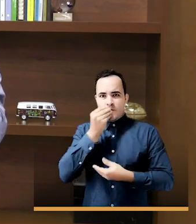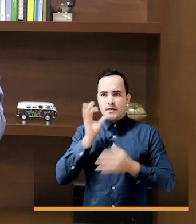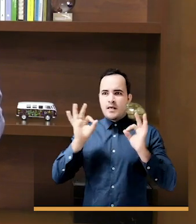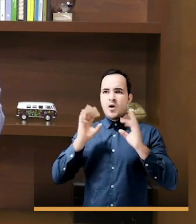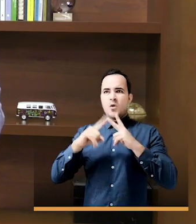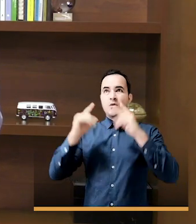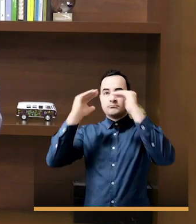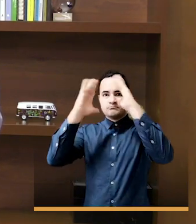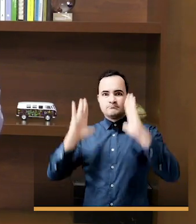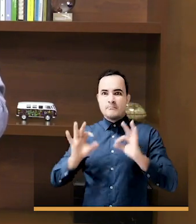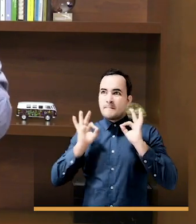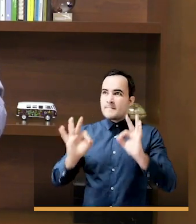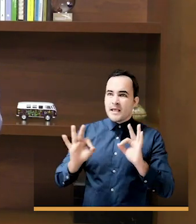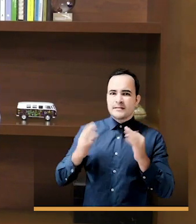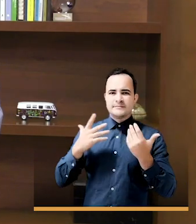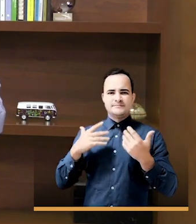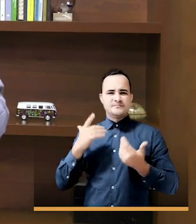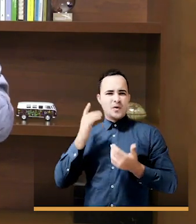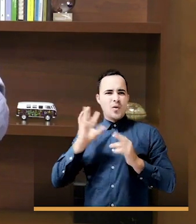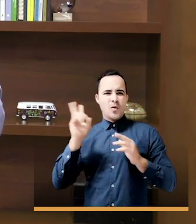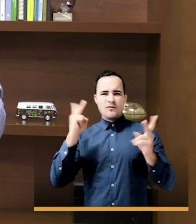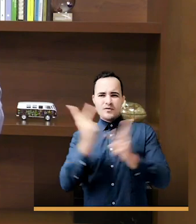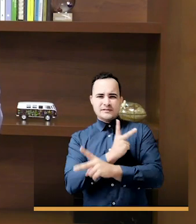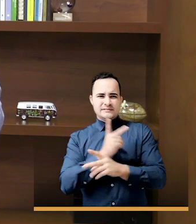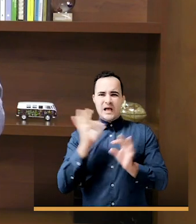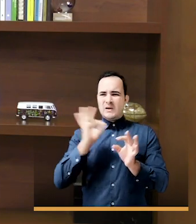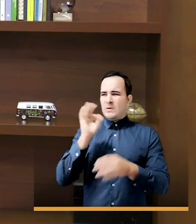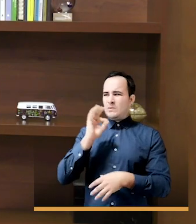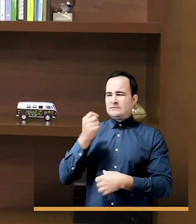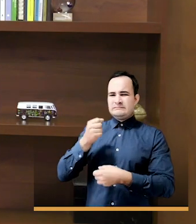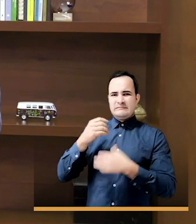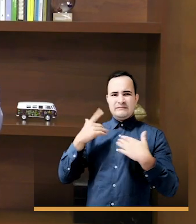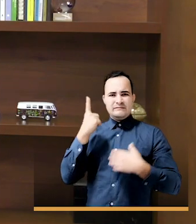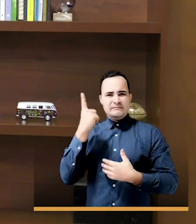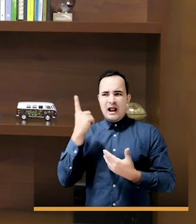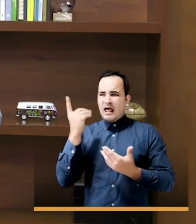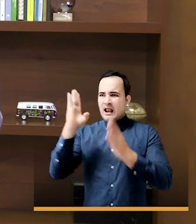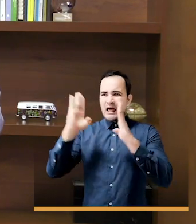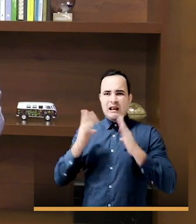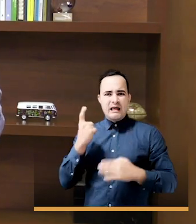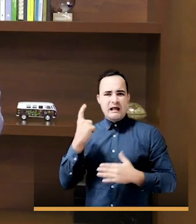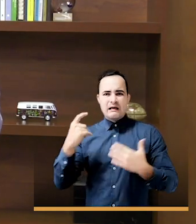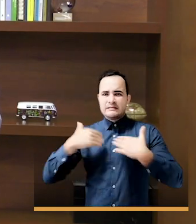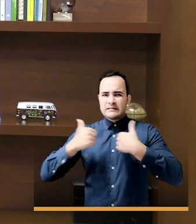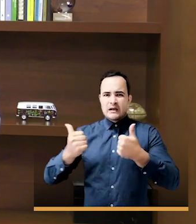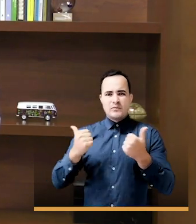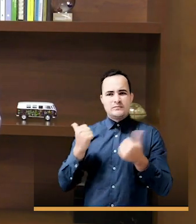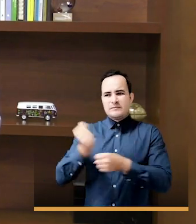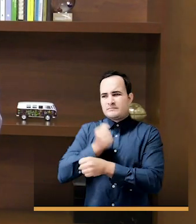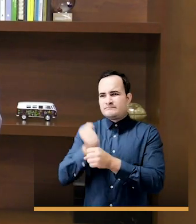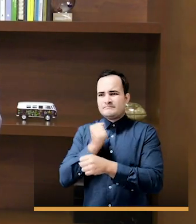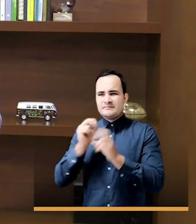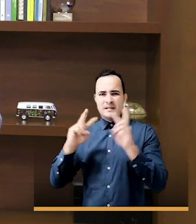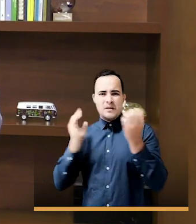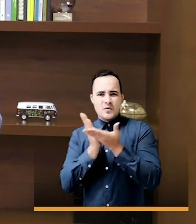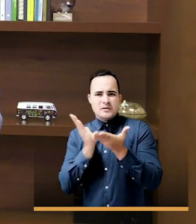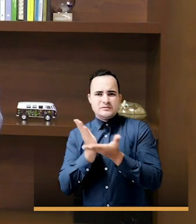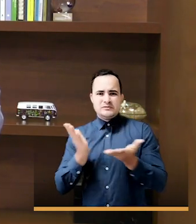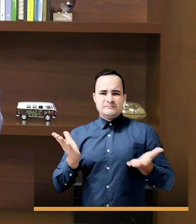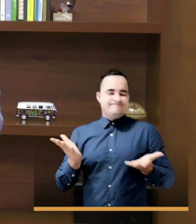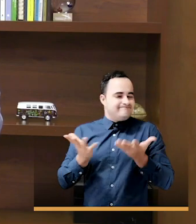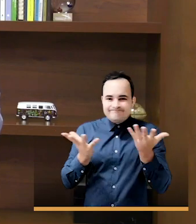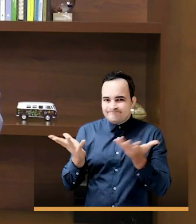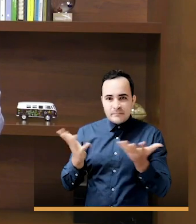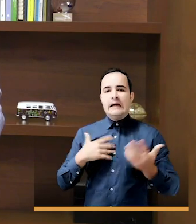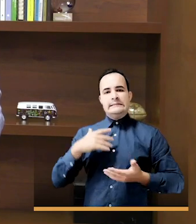violencias, de falta de salud, de falta de empleo, de educación. Por eso vamos a hacer seguimiento a qué está ocurriendo en los